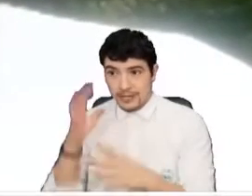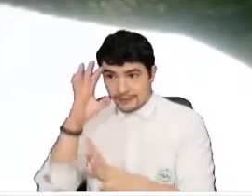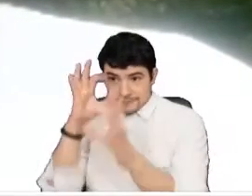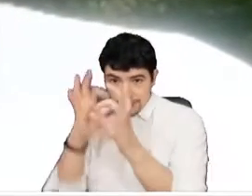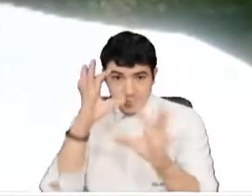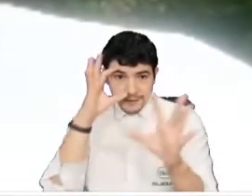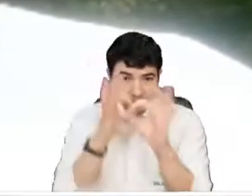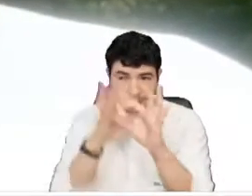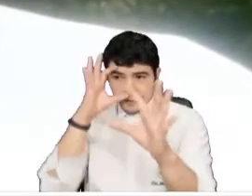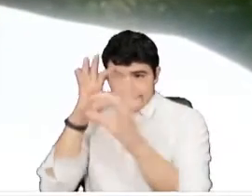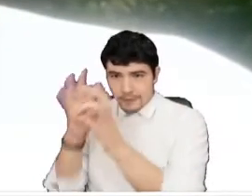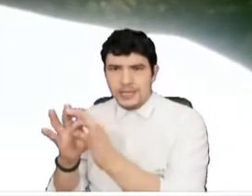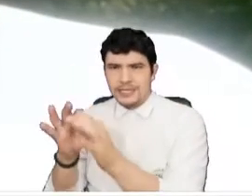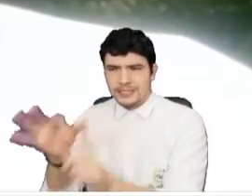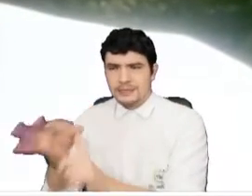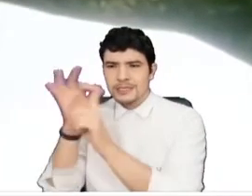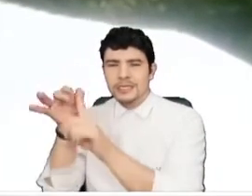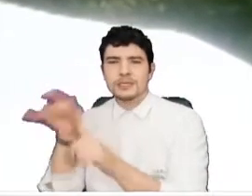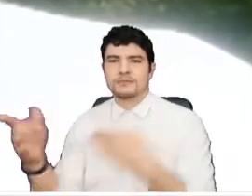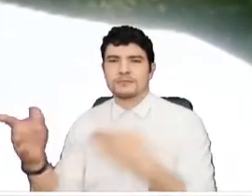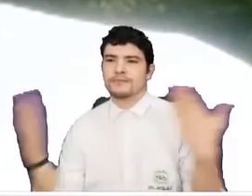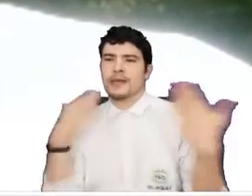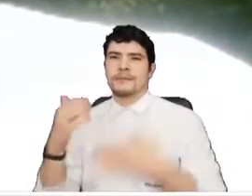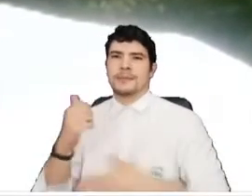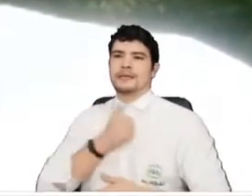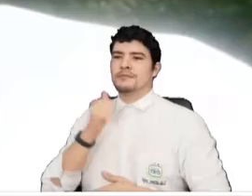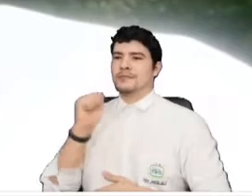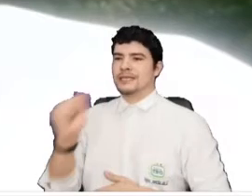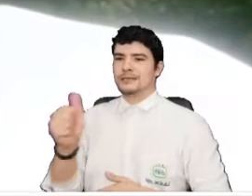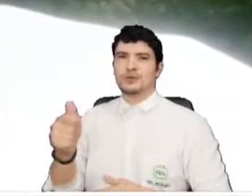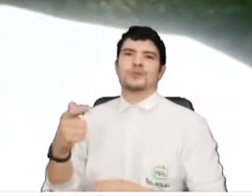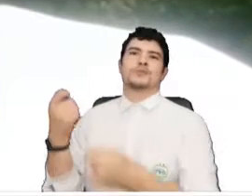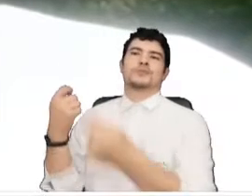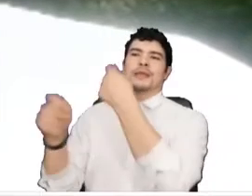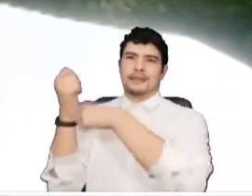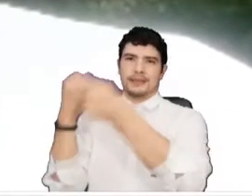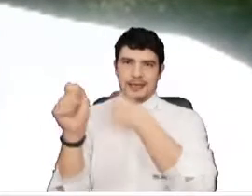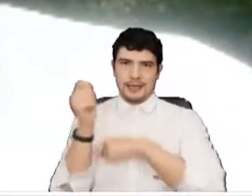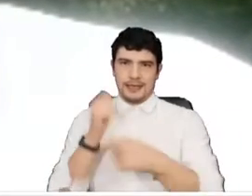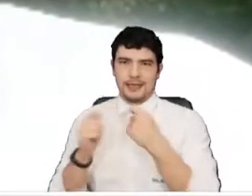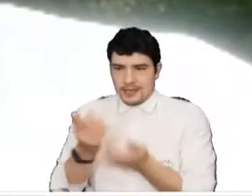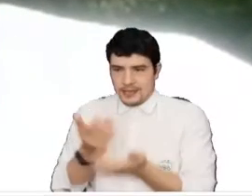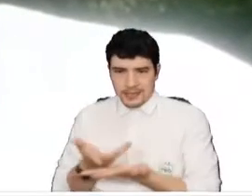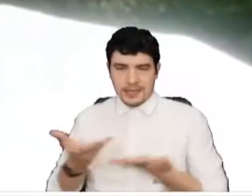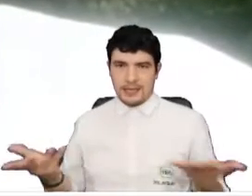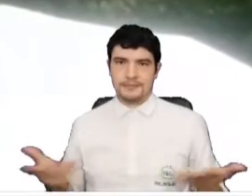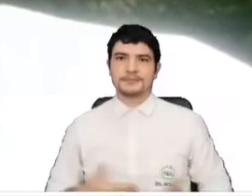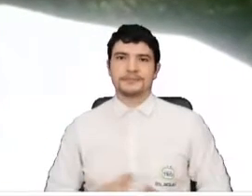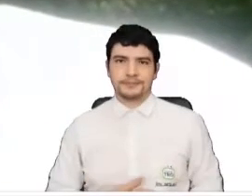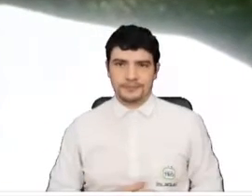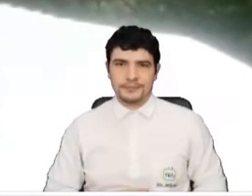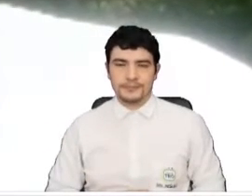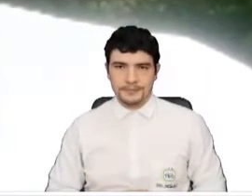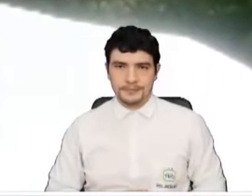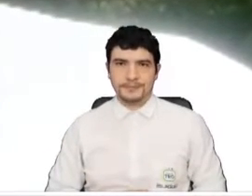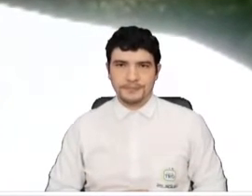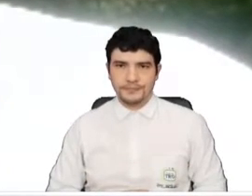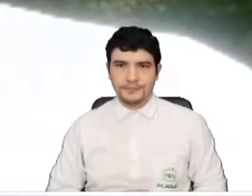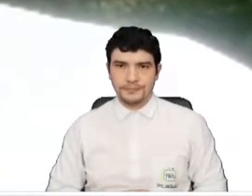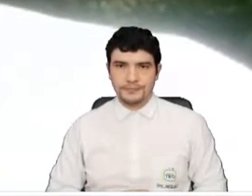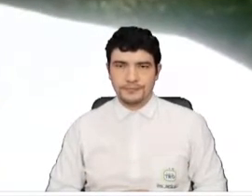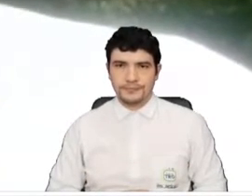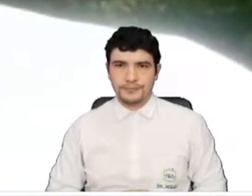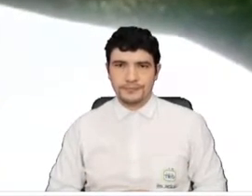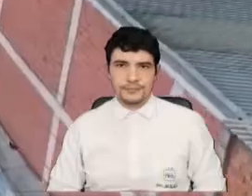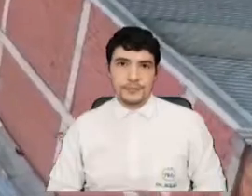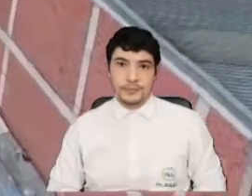la emergencia, el desarrollo de monopolios y por tanto del escenario del clientelismo, la corrupción y